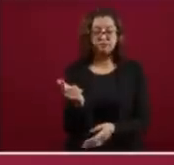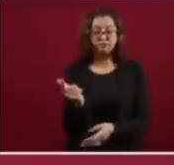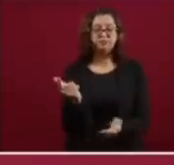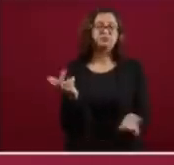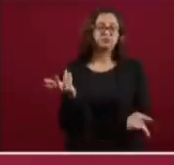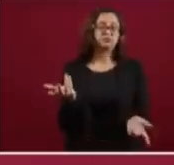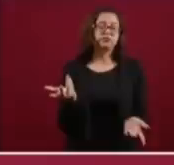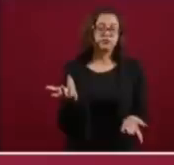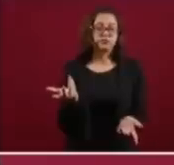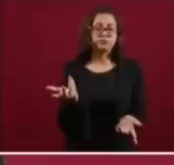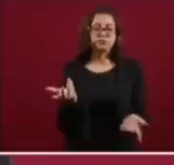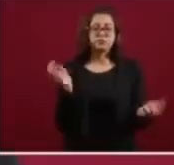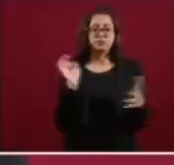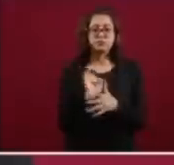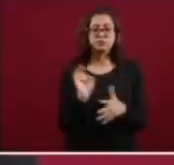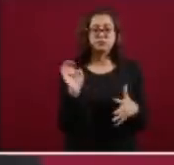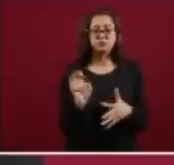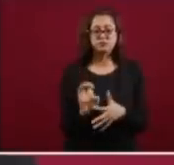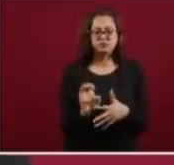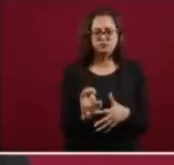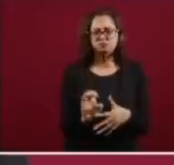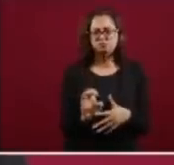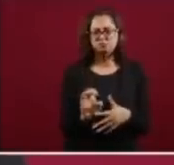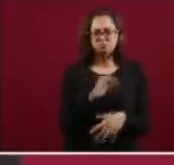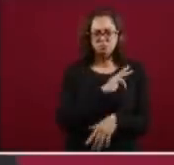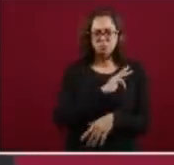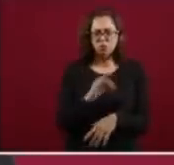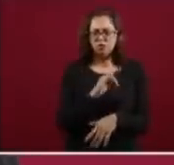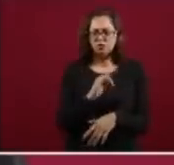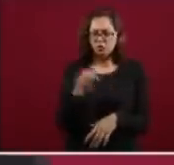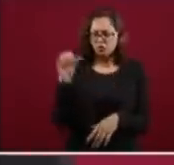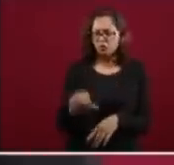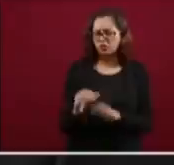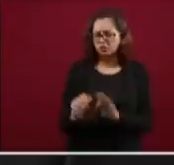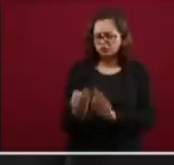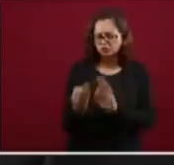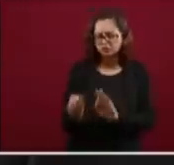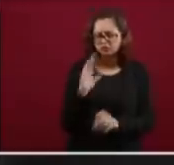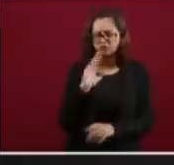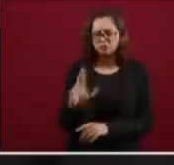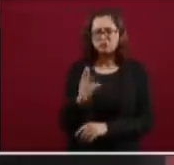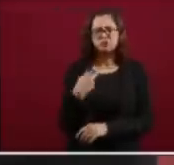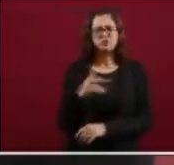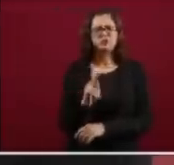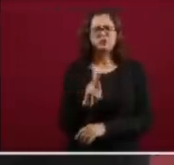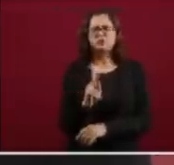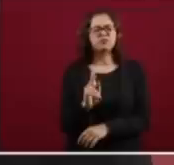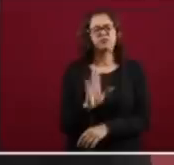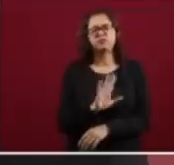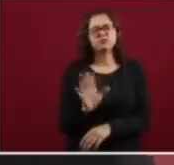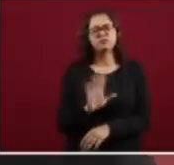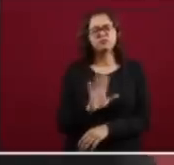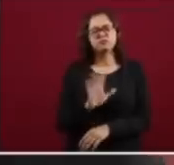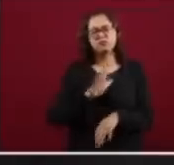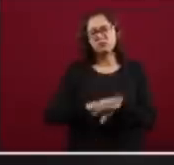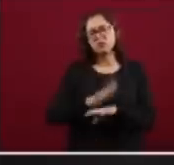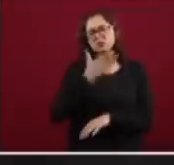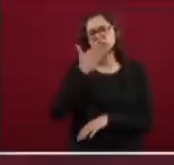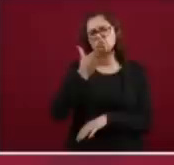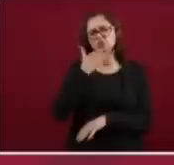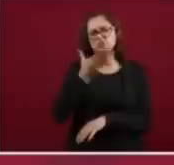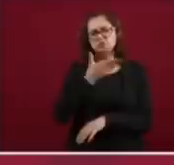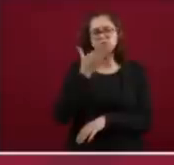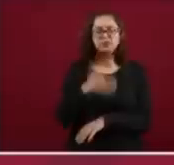pues entonces sí pero por lo general lo hago